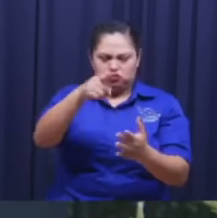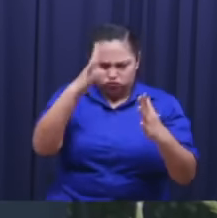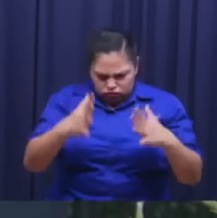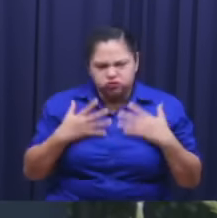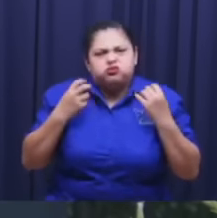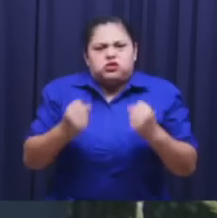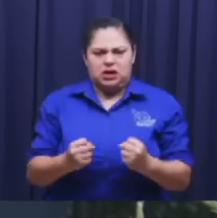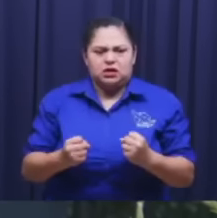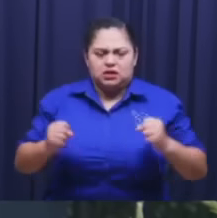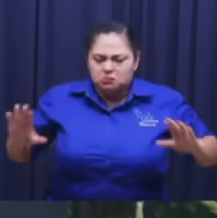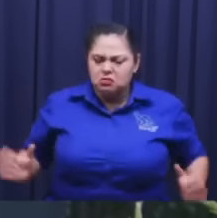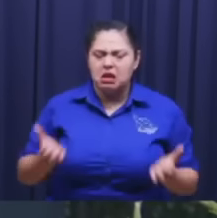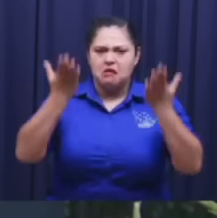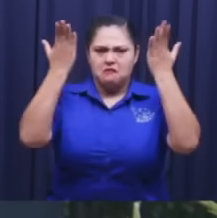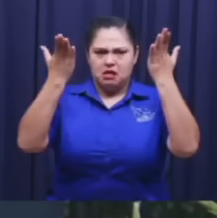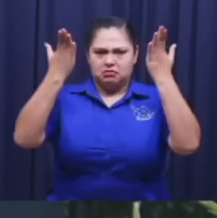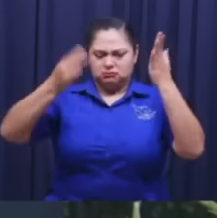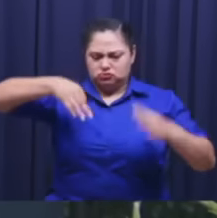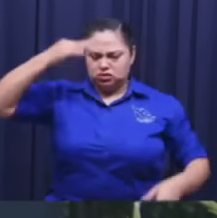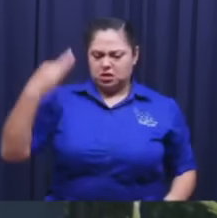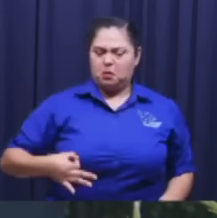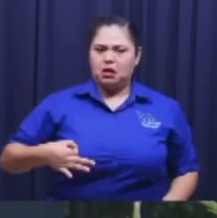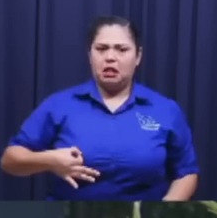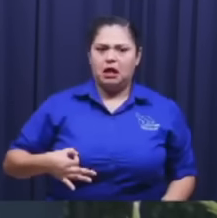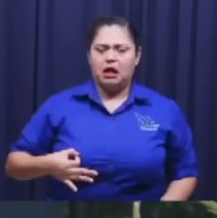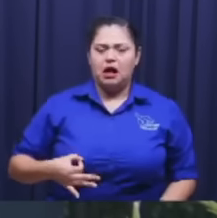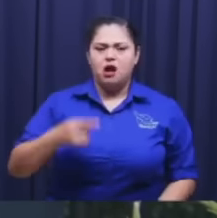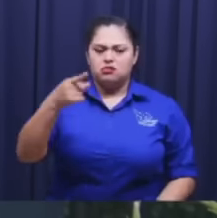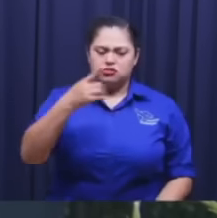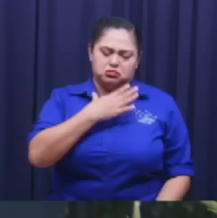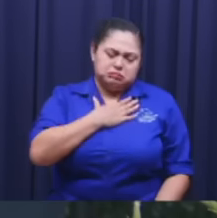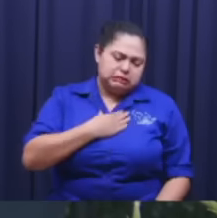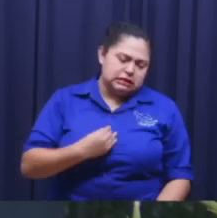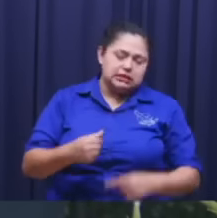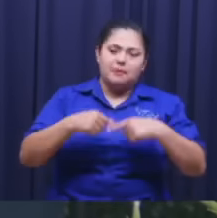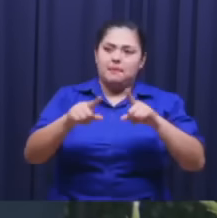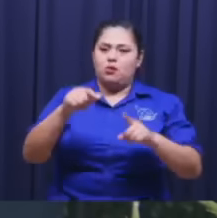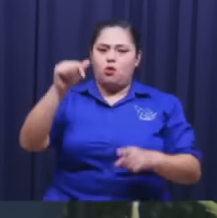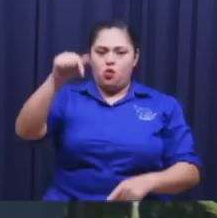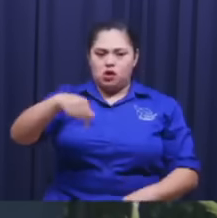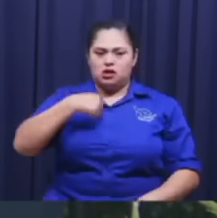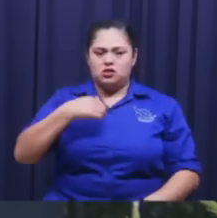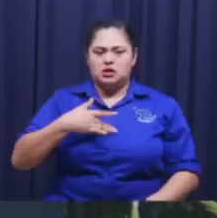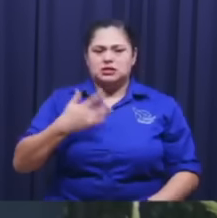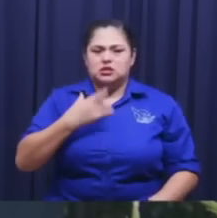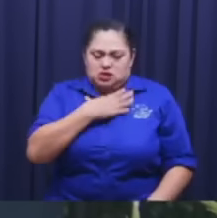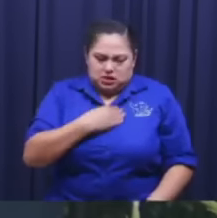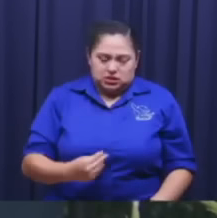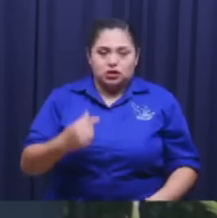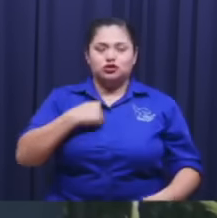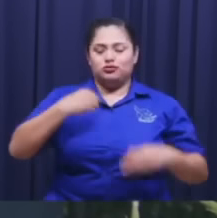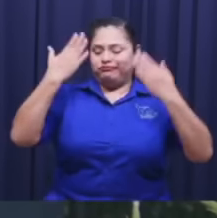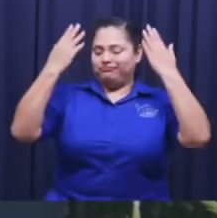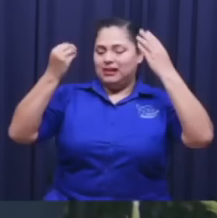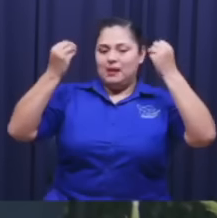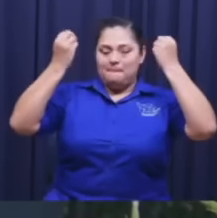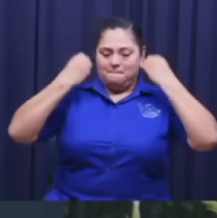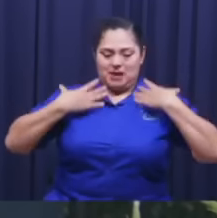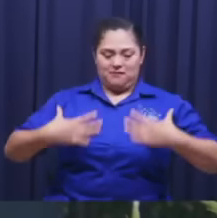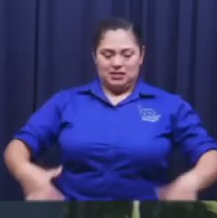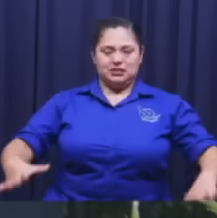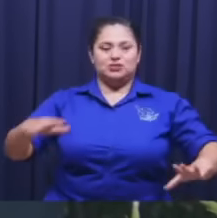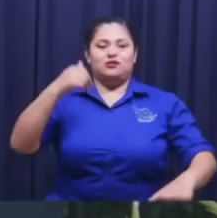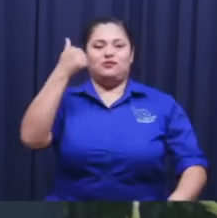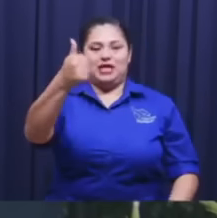pero yo me levanto. Me siento triste, pero hoy que me siento triste, me voy a poner mis mejores galas, voy a dejar el clavo